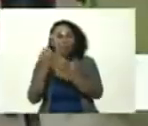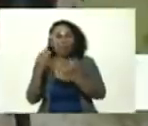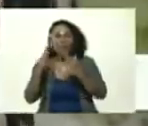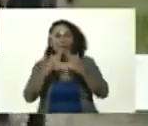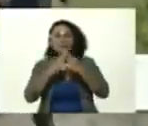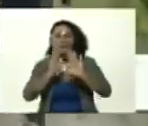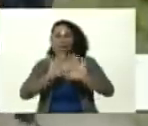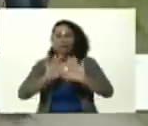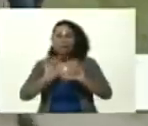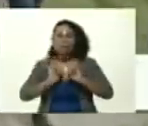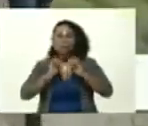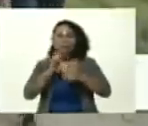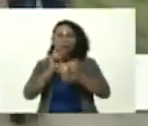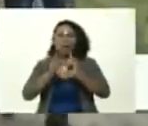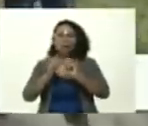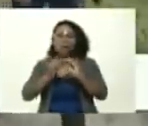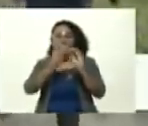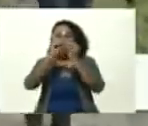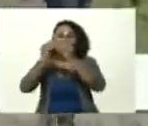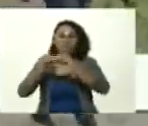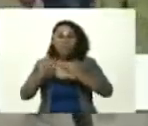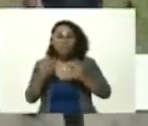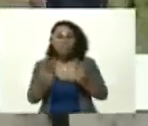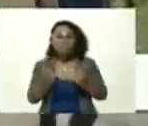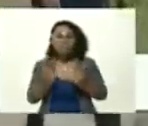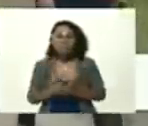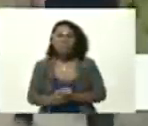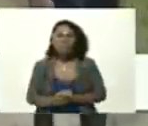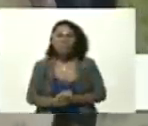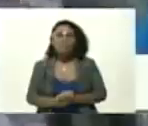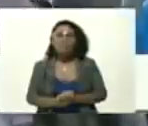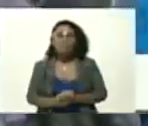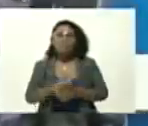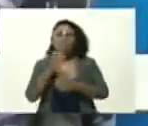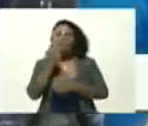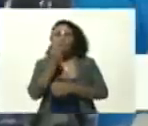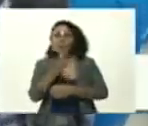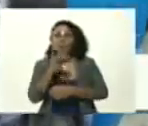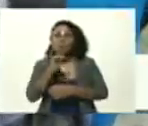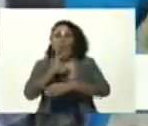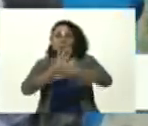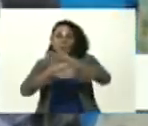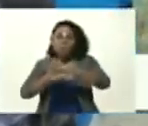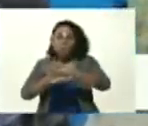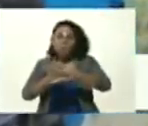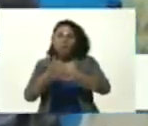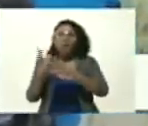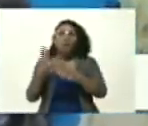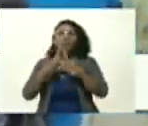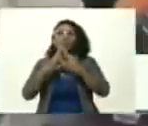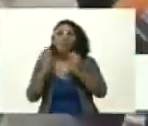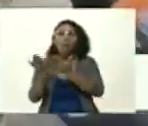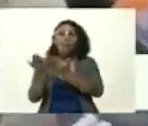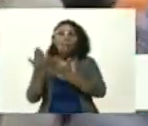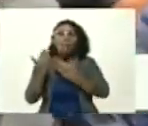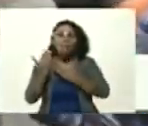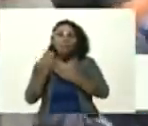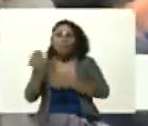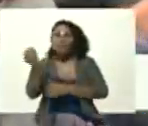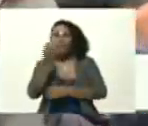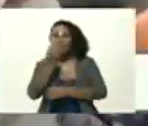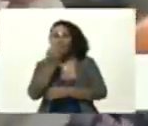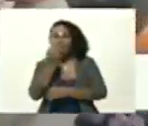que ya se comenzaron algunas de ellas a reactivar. Es bueno resaltar, hermano presidente, que hemos recibido todo el apoyo, el